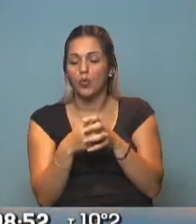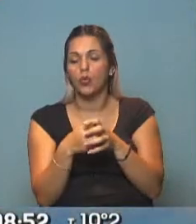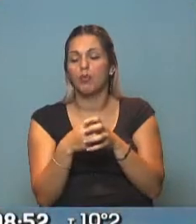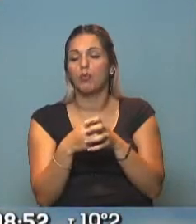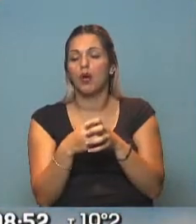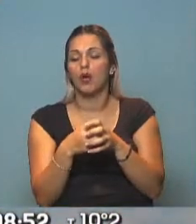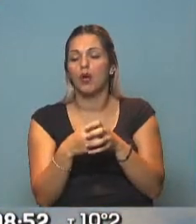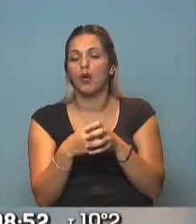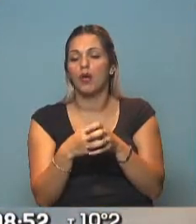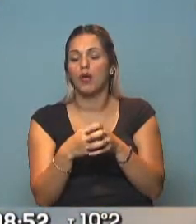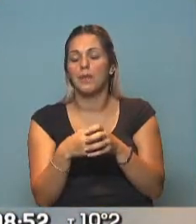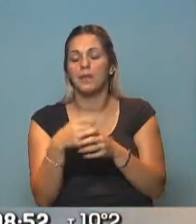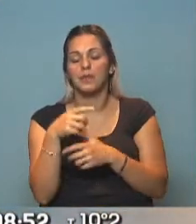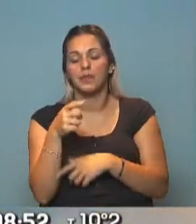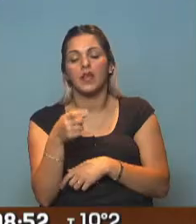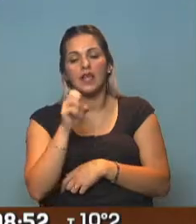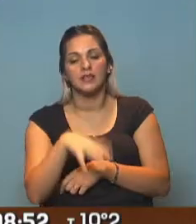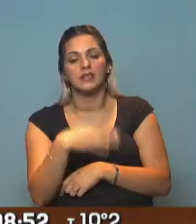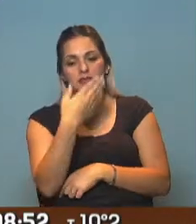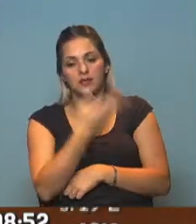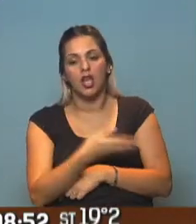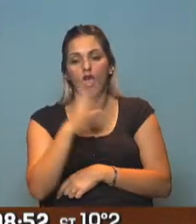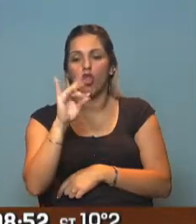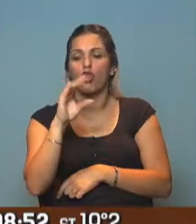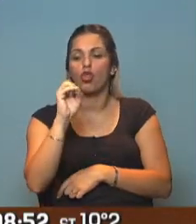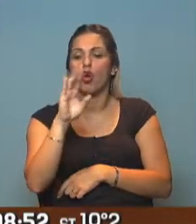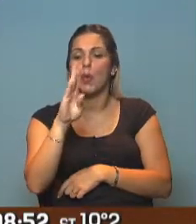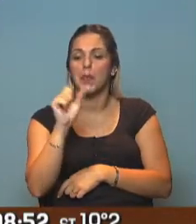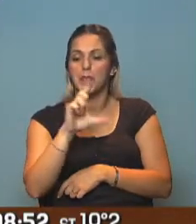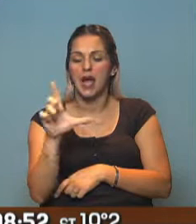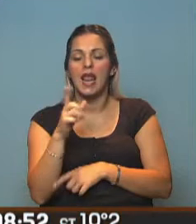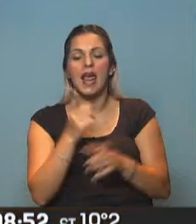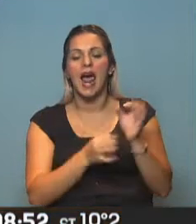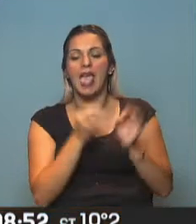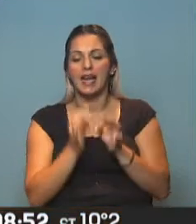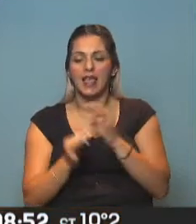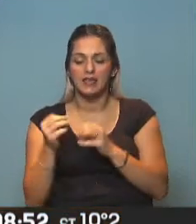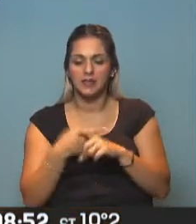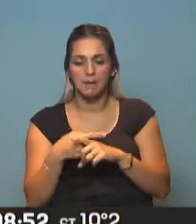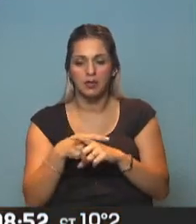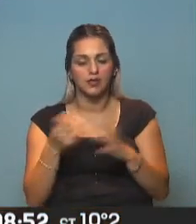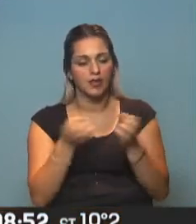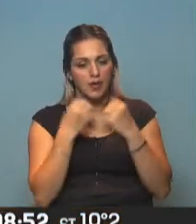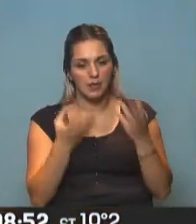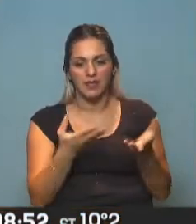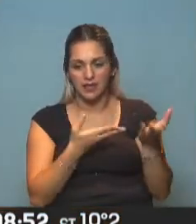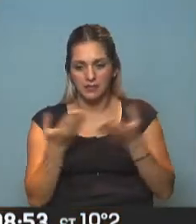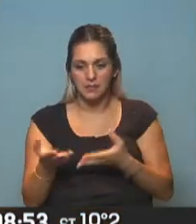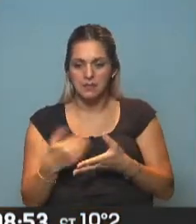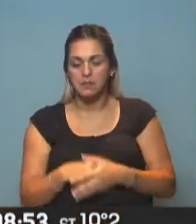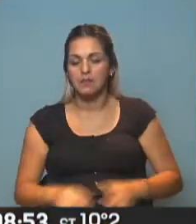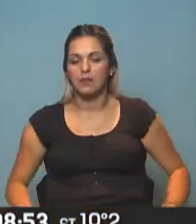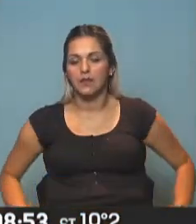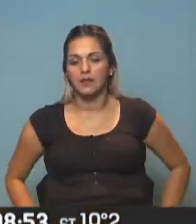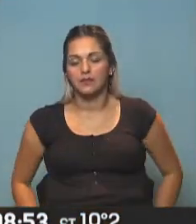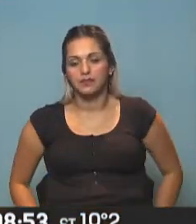y estamos junto a sergio do val que es analista político sergio buen día como le bajó la fernanda cómo estás bueno a ver el